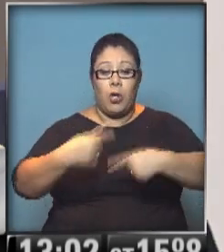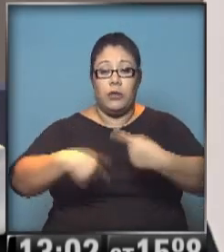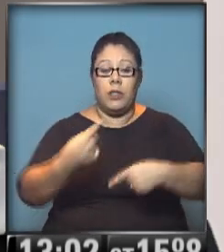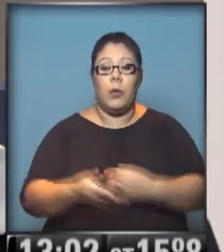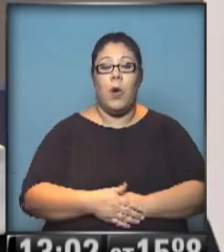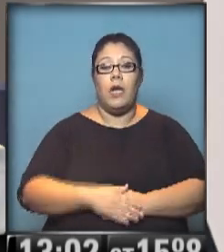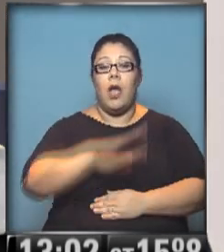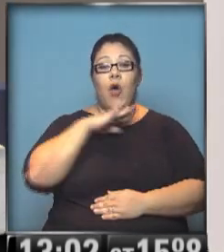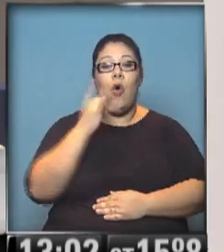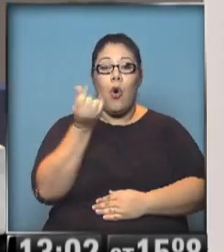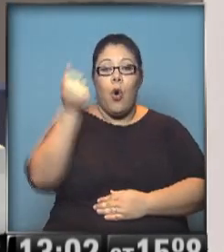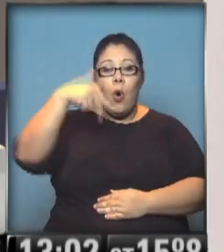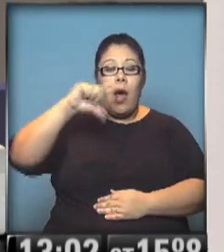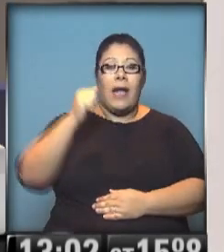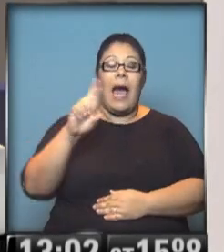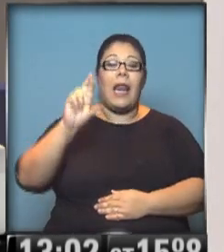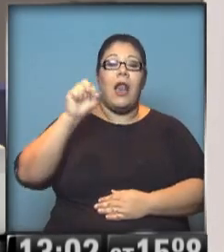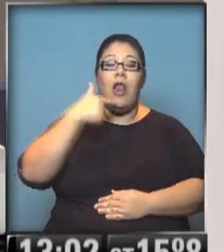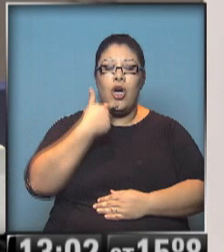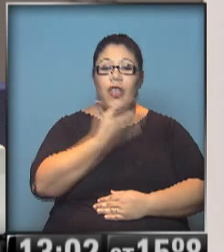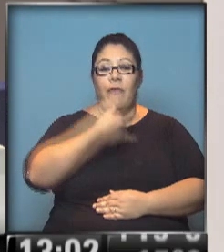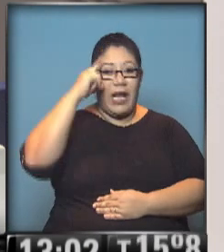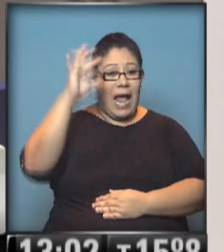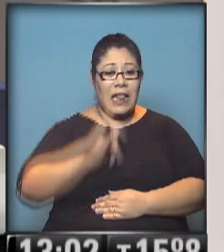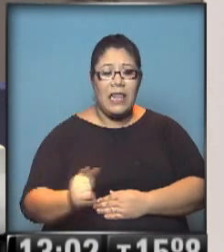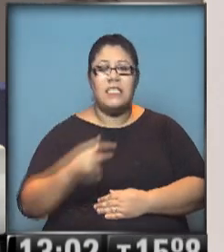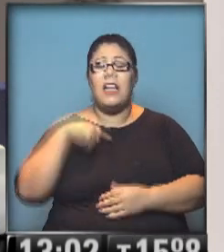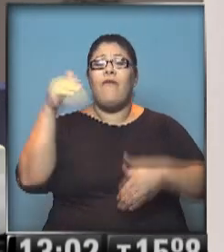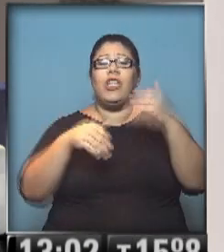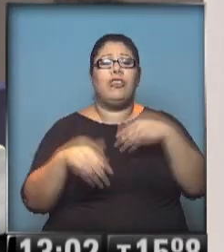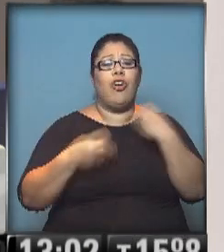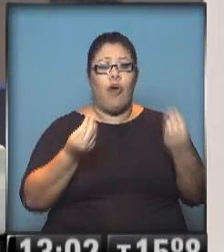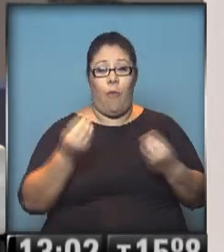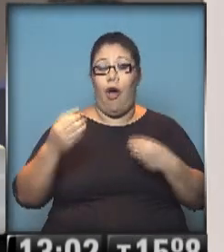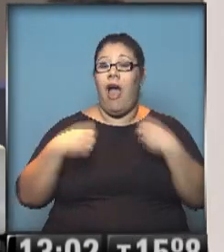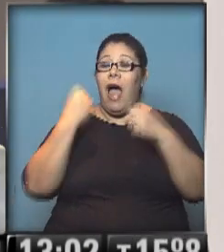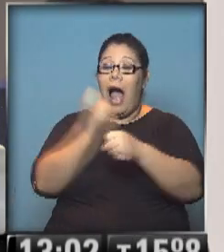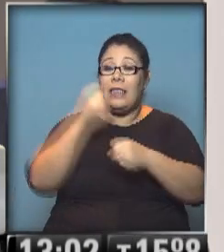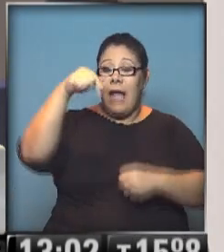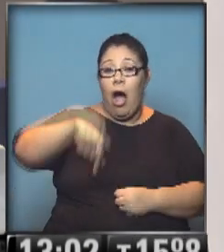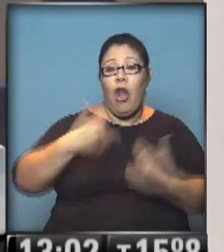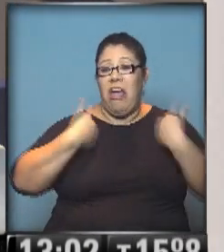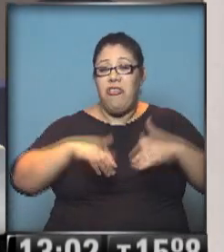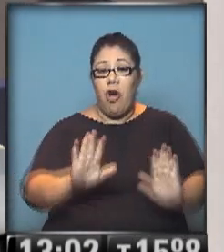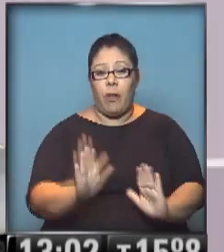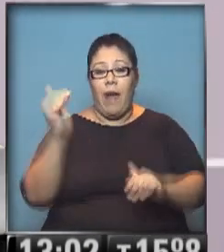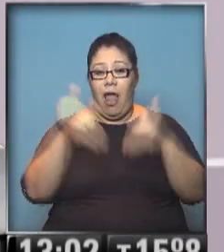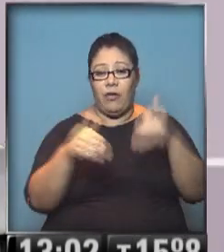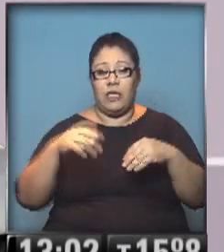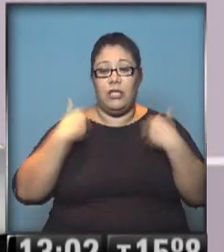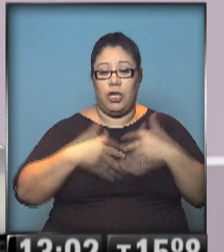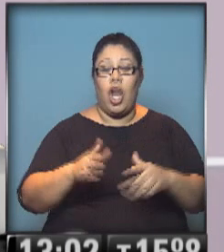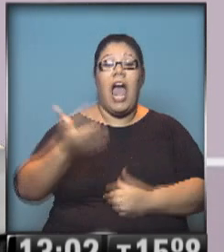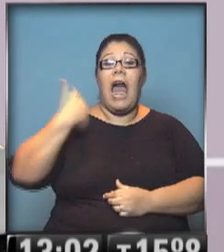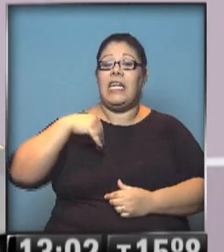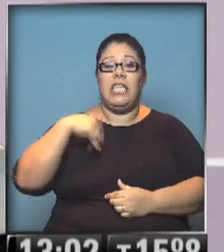para que nos dé los últimos detalles. ¿Cómo se está desarrollando la votación, Juan? Buenas tardes. Hasta el momento, ¿cómo les va? Bien, con absoluta normalidad. Allá votó la Argentina, allá